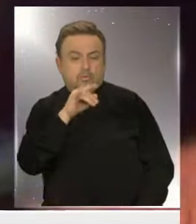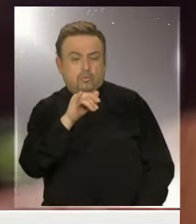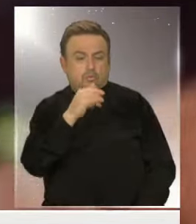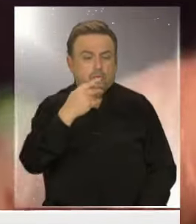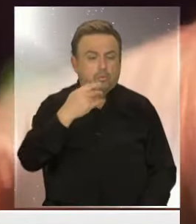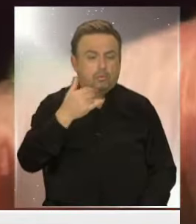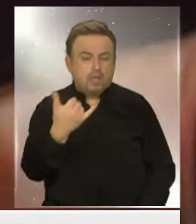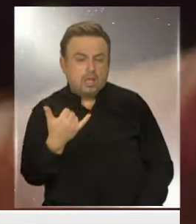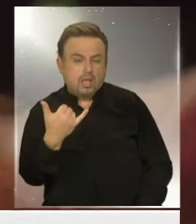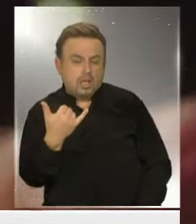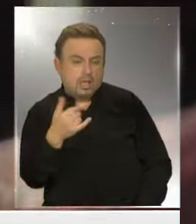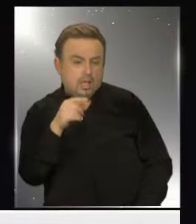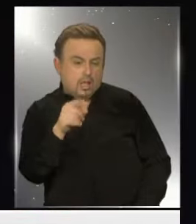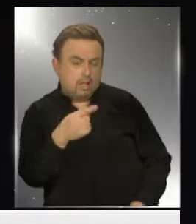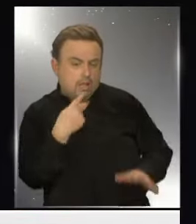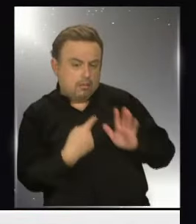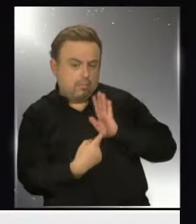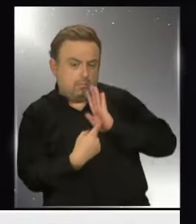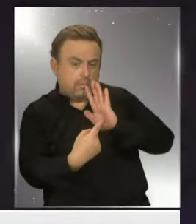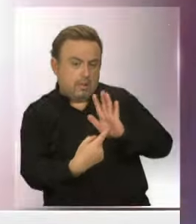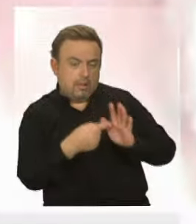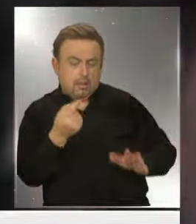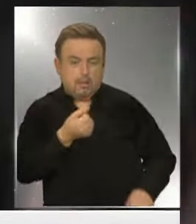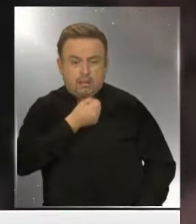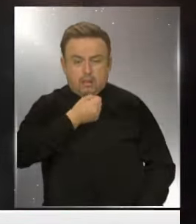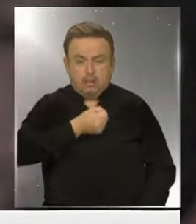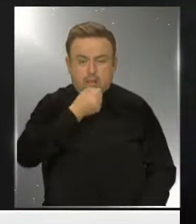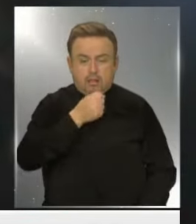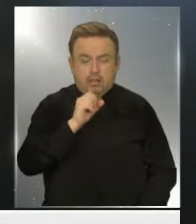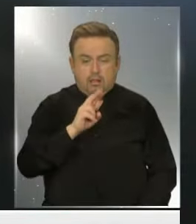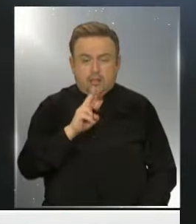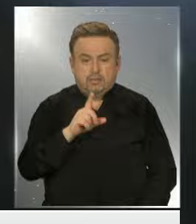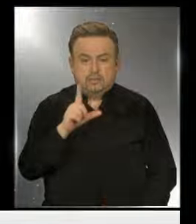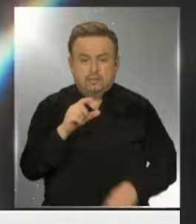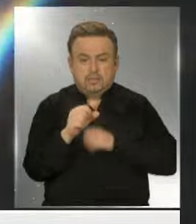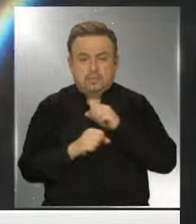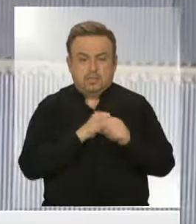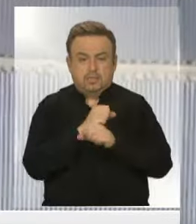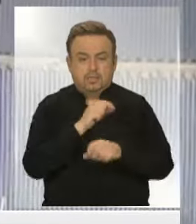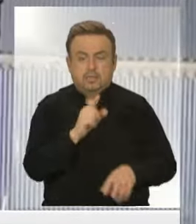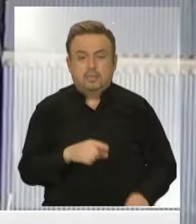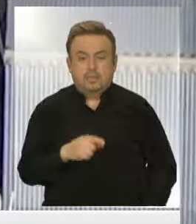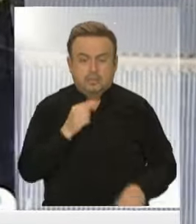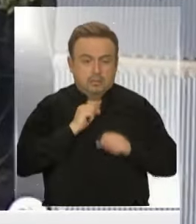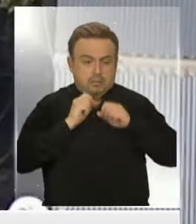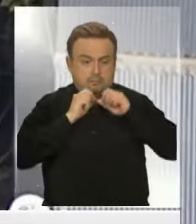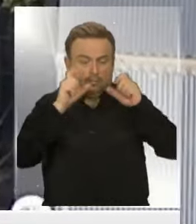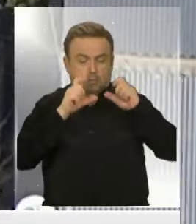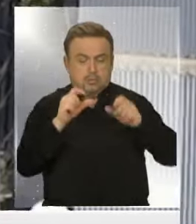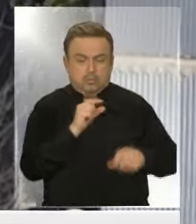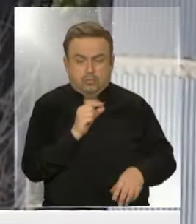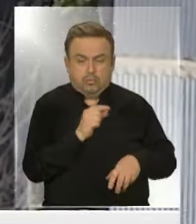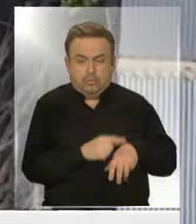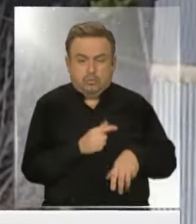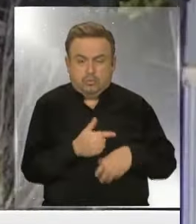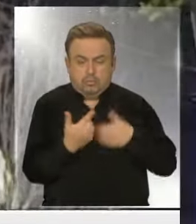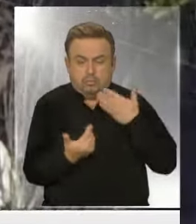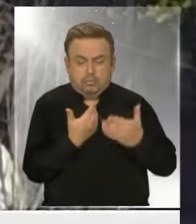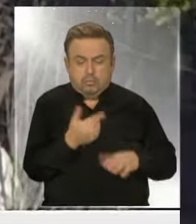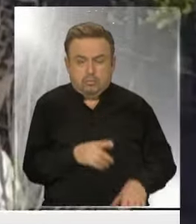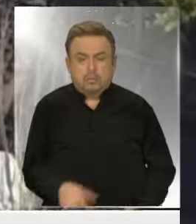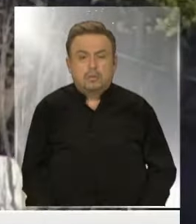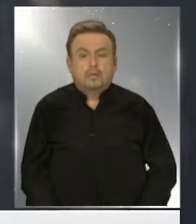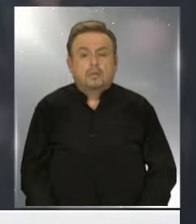Se dio a conocer en las redes sociales como un cantante urbano de 27 años. Llamaba la atención al poco correr de su carrera